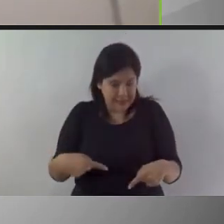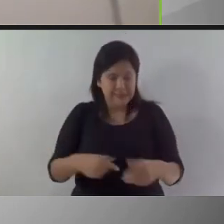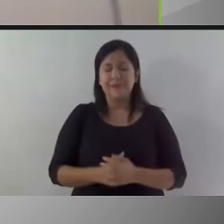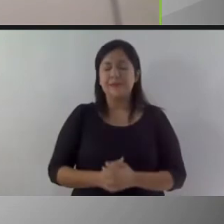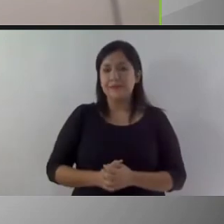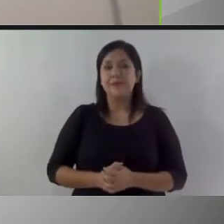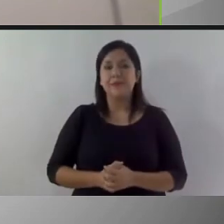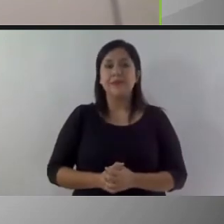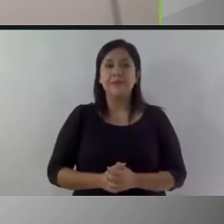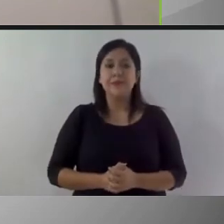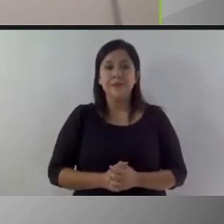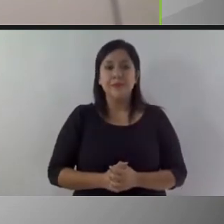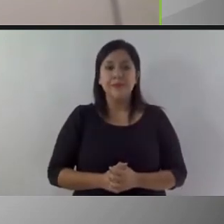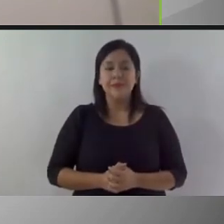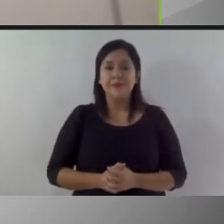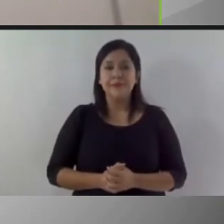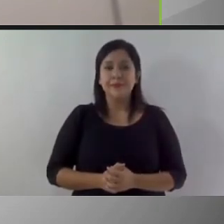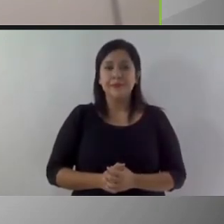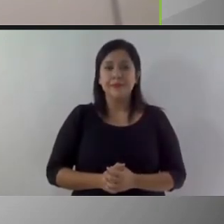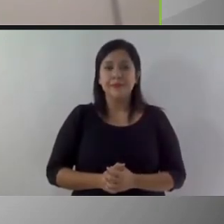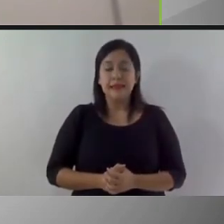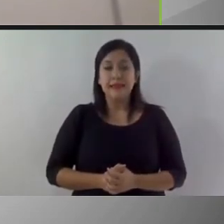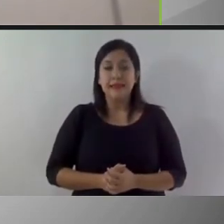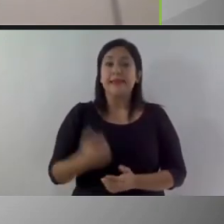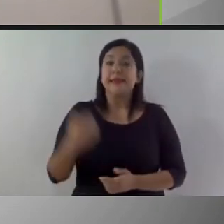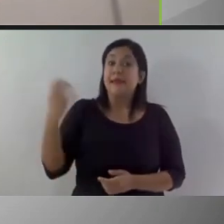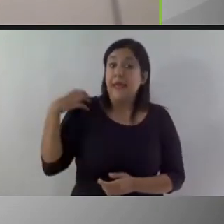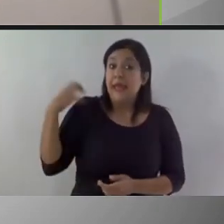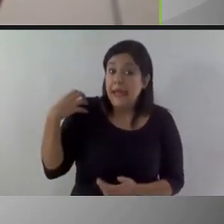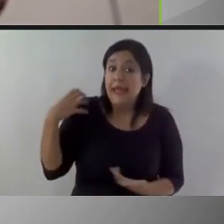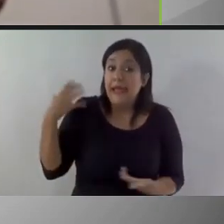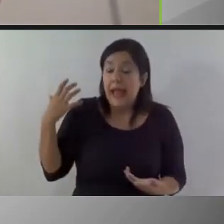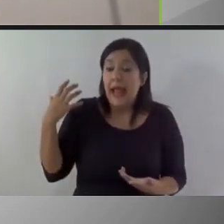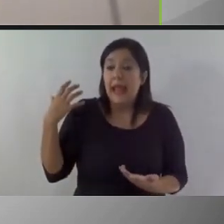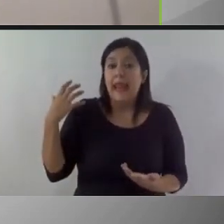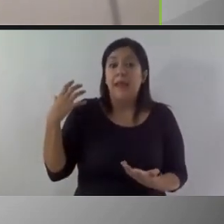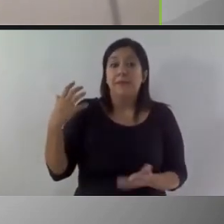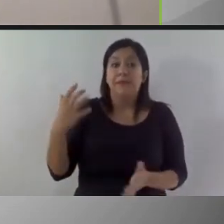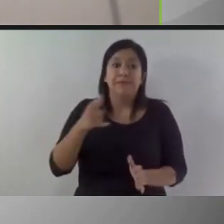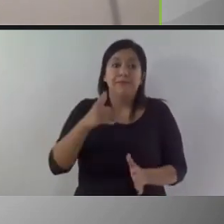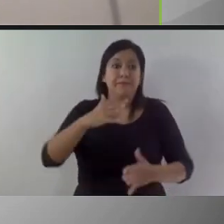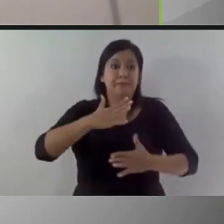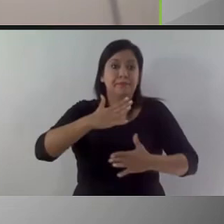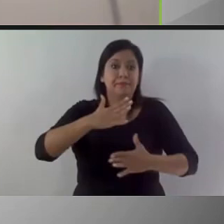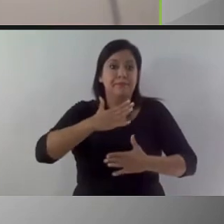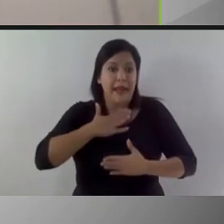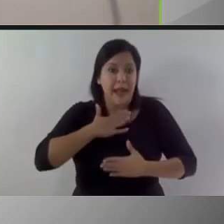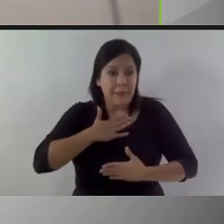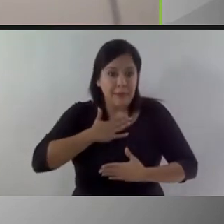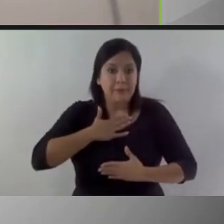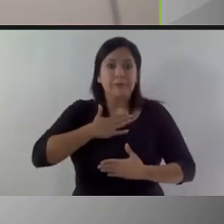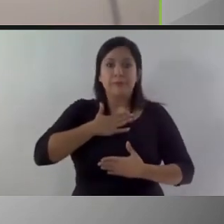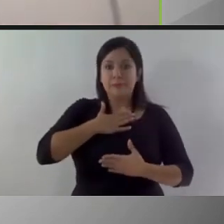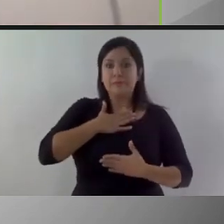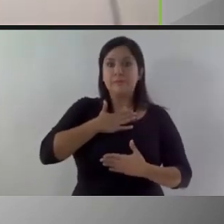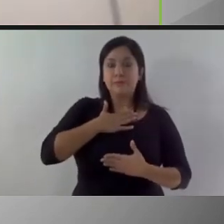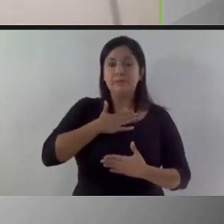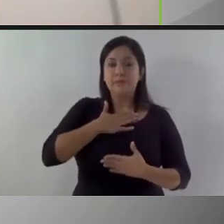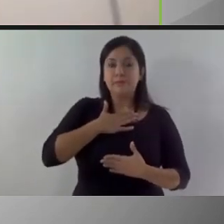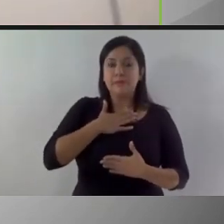En general, y en esto, digamos, para mí es una, la